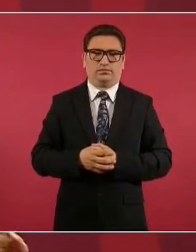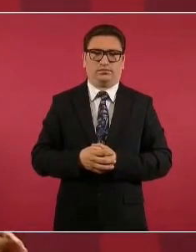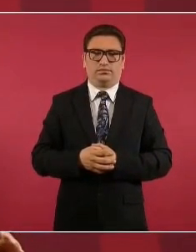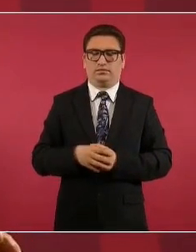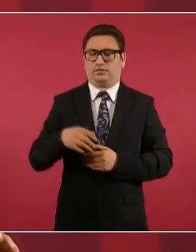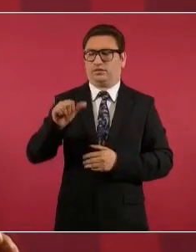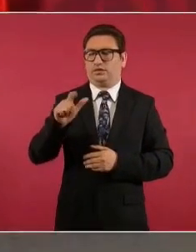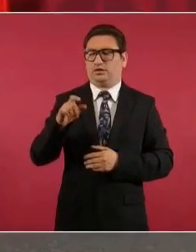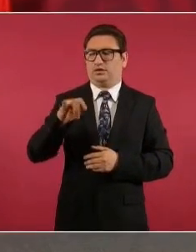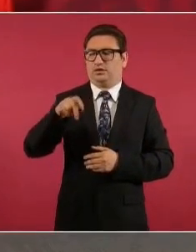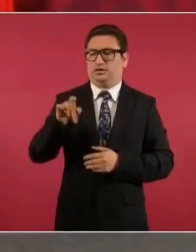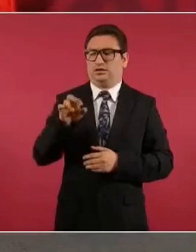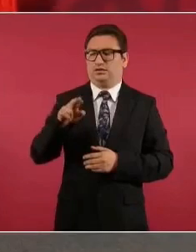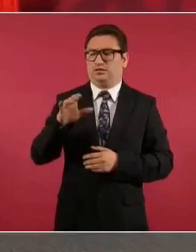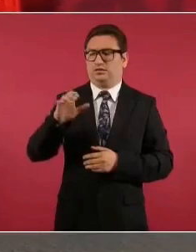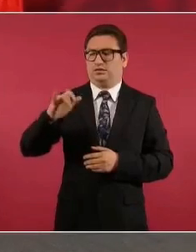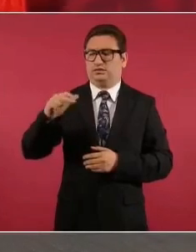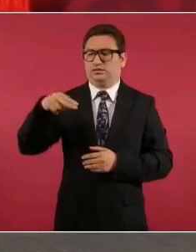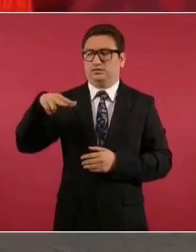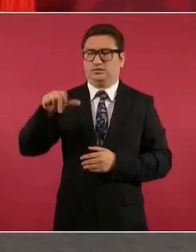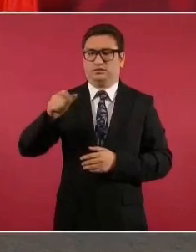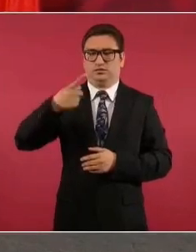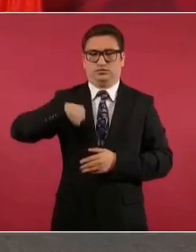Alejandro Encina tiene todo nuestro apoyo